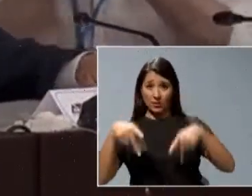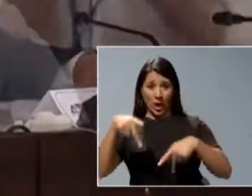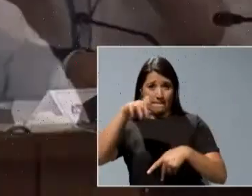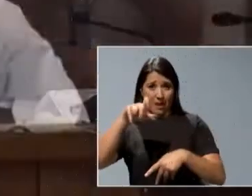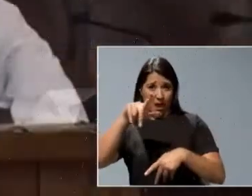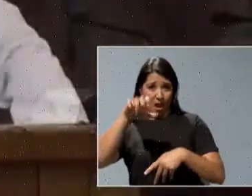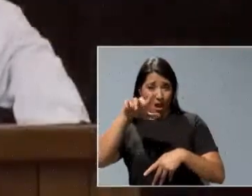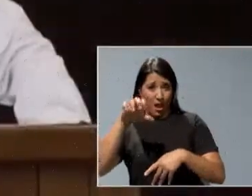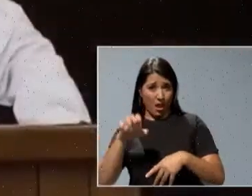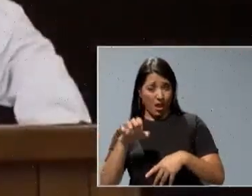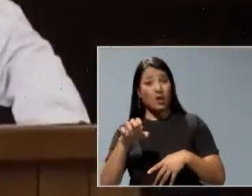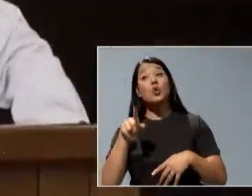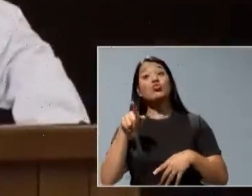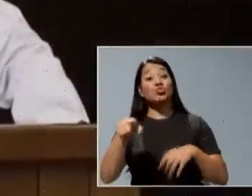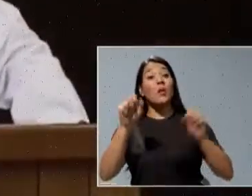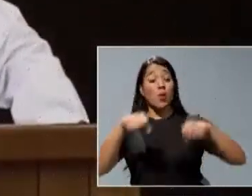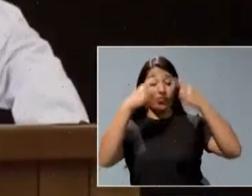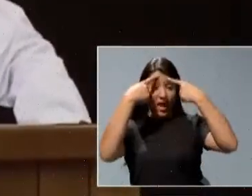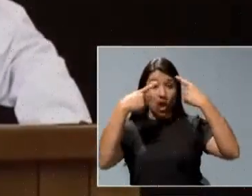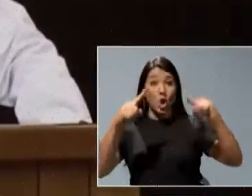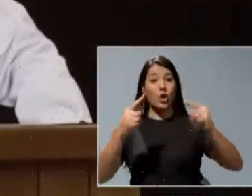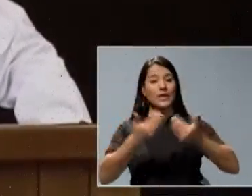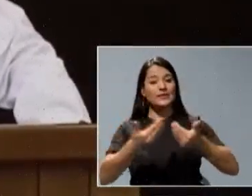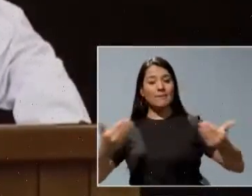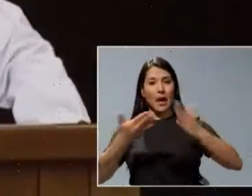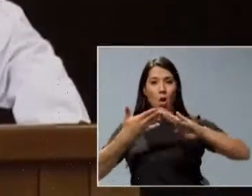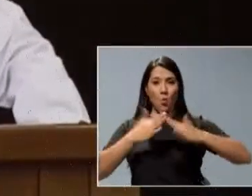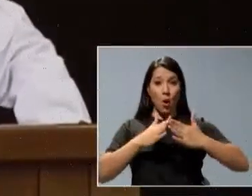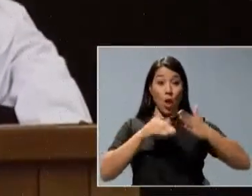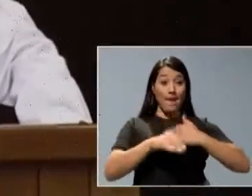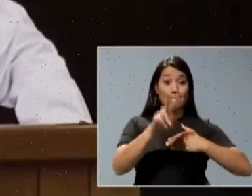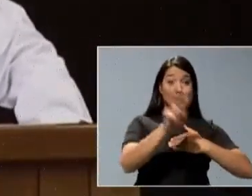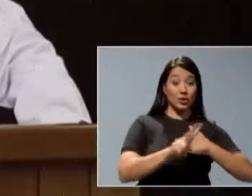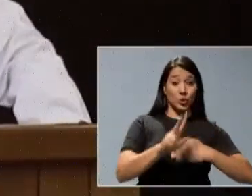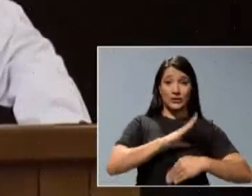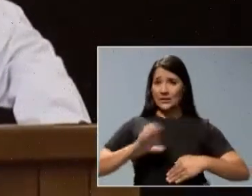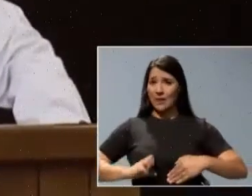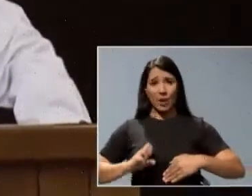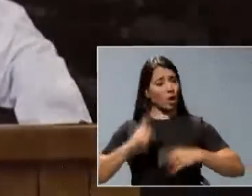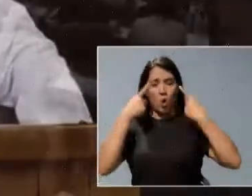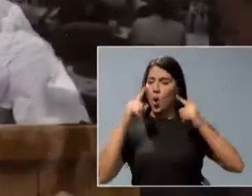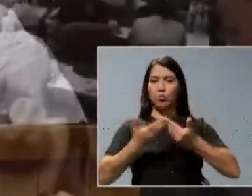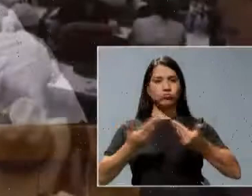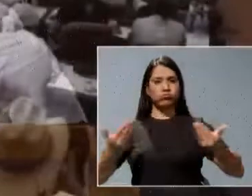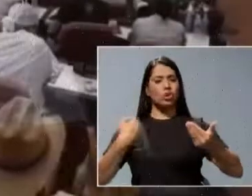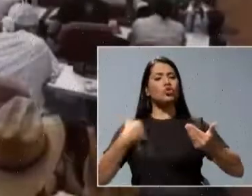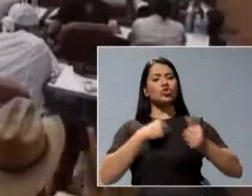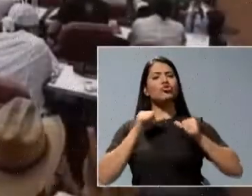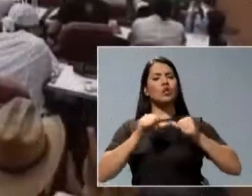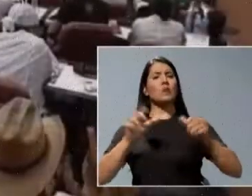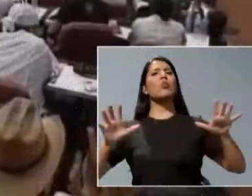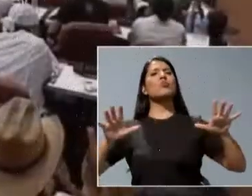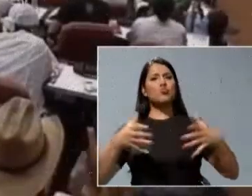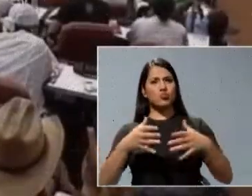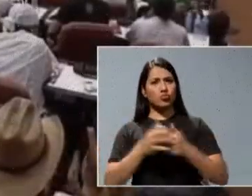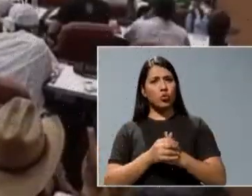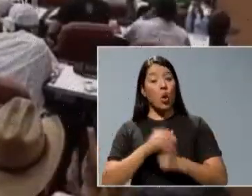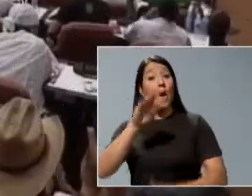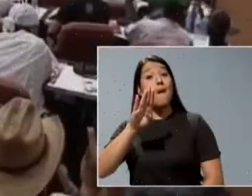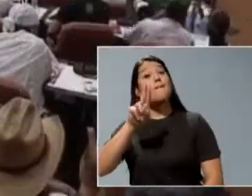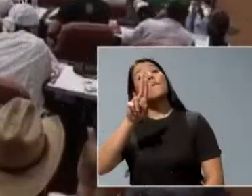va a separar a los pueblos de El Salvador y de Venezuela. Seguiremos unidos. Bukele, el que se mete